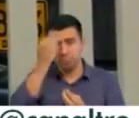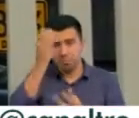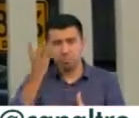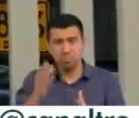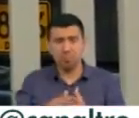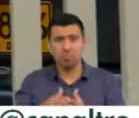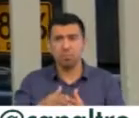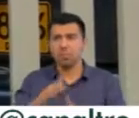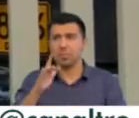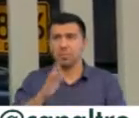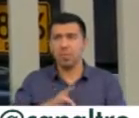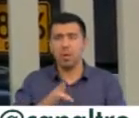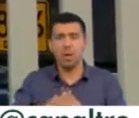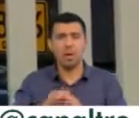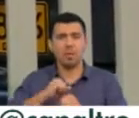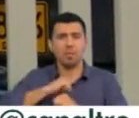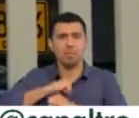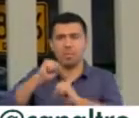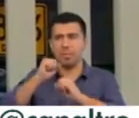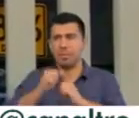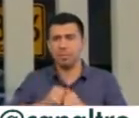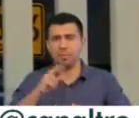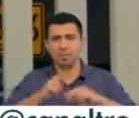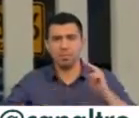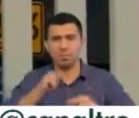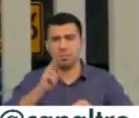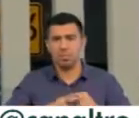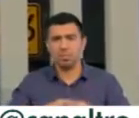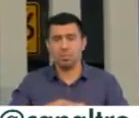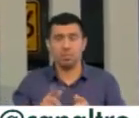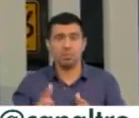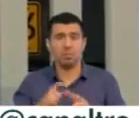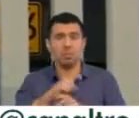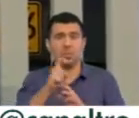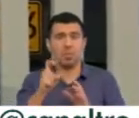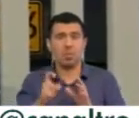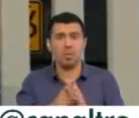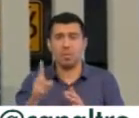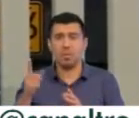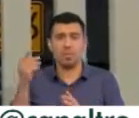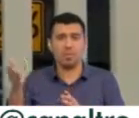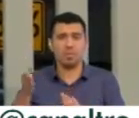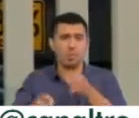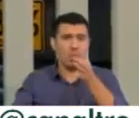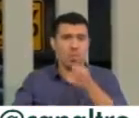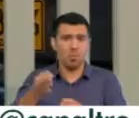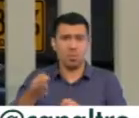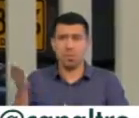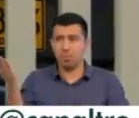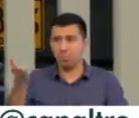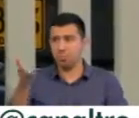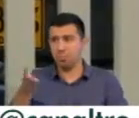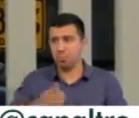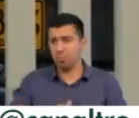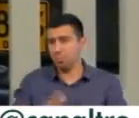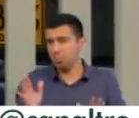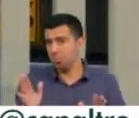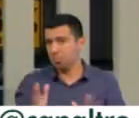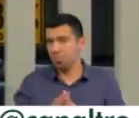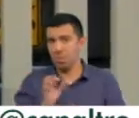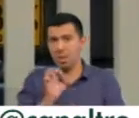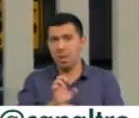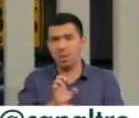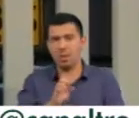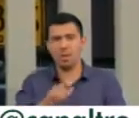derrumbar lo que habíamos construido y dejar la entera disposición del juzgado que venga y de las entidades